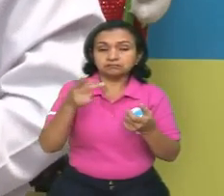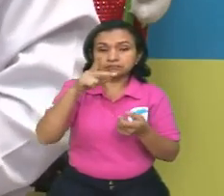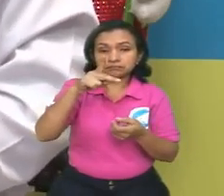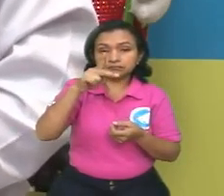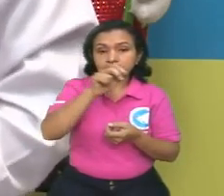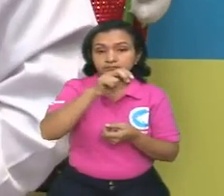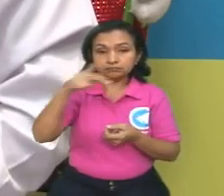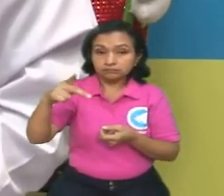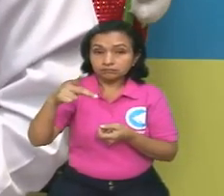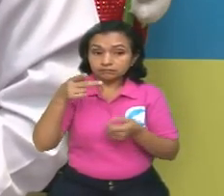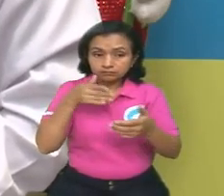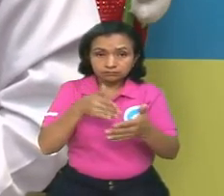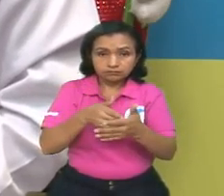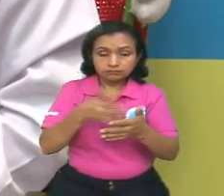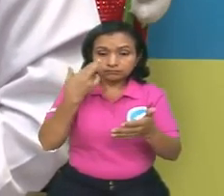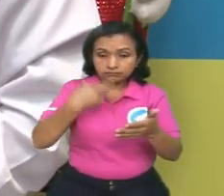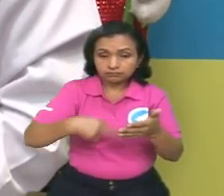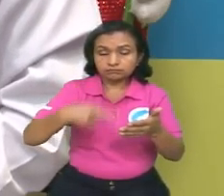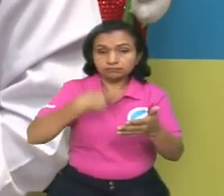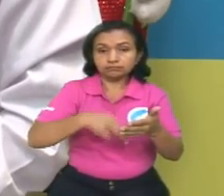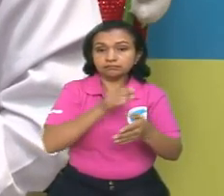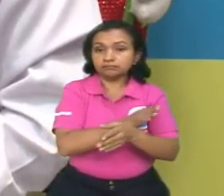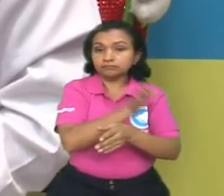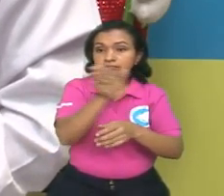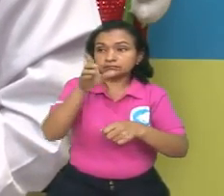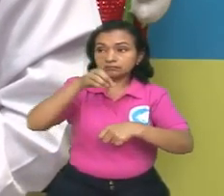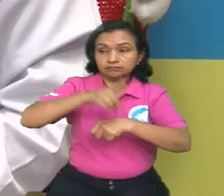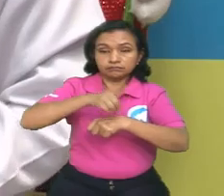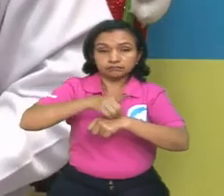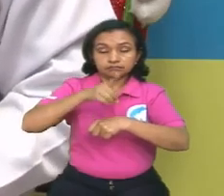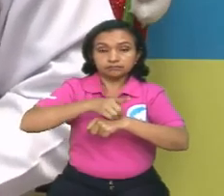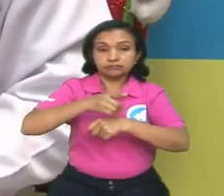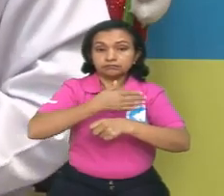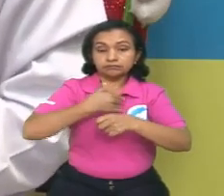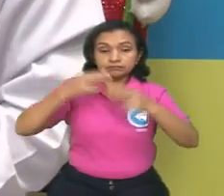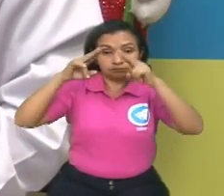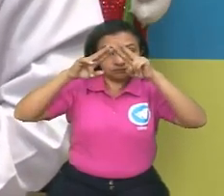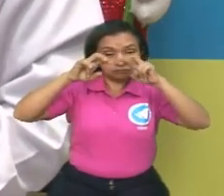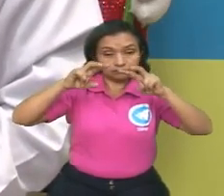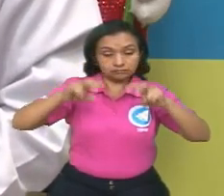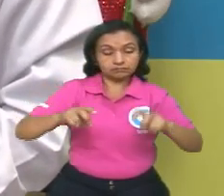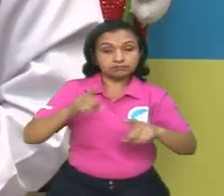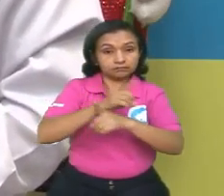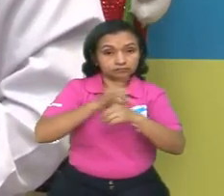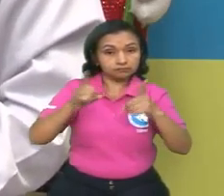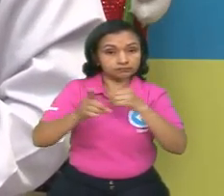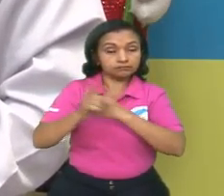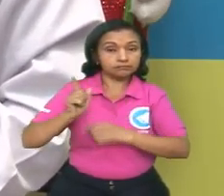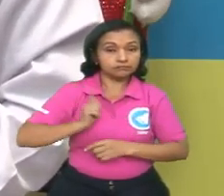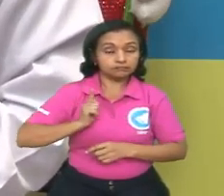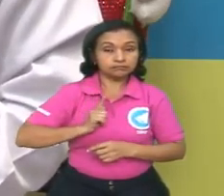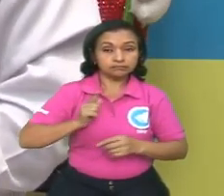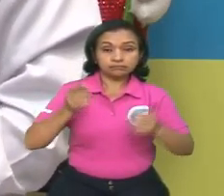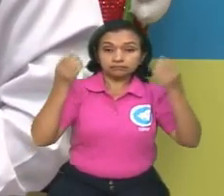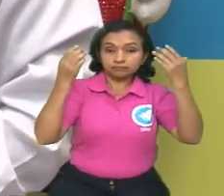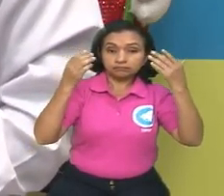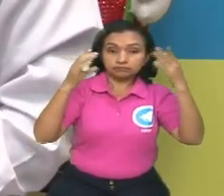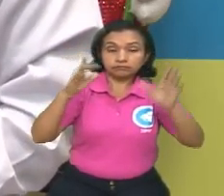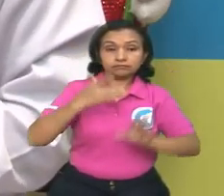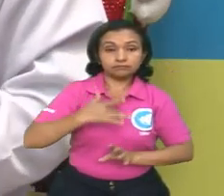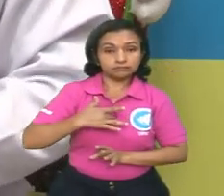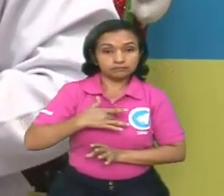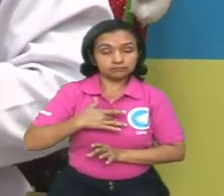Si ese sangrado no se detiene, si hay molestia, acude al médico, que es mejor que la revisemos y aclaremos qué es lo que sucede. ¿Qué instrumentos voy a